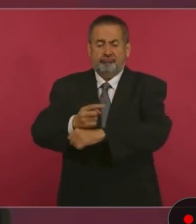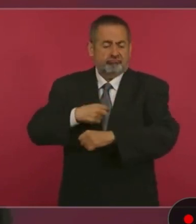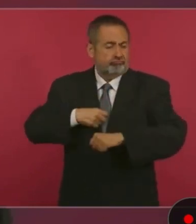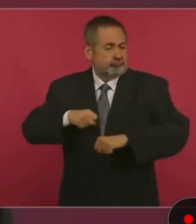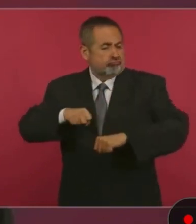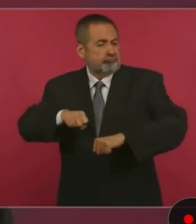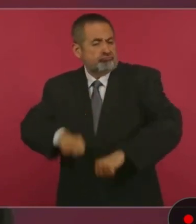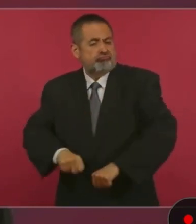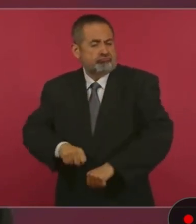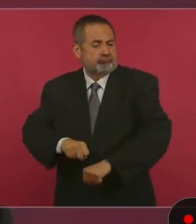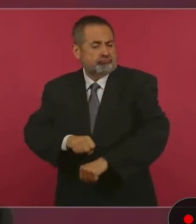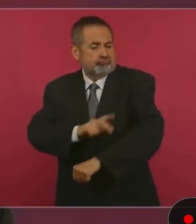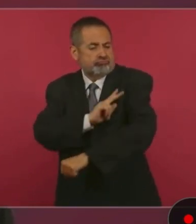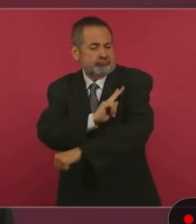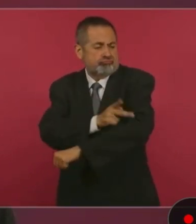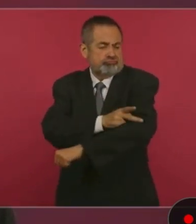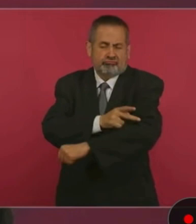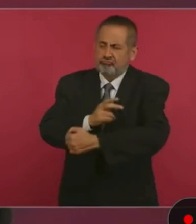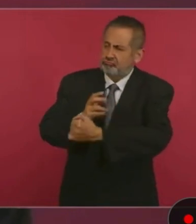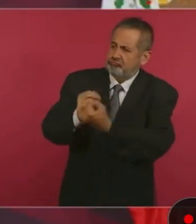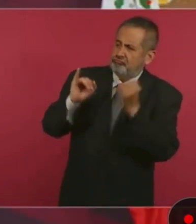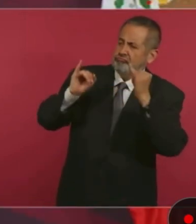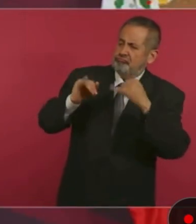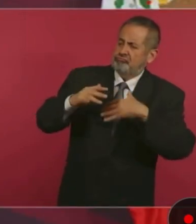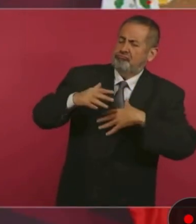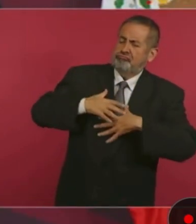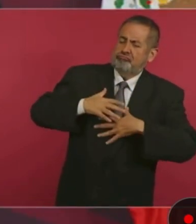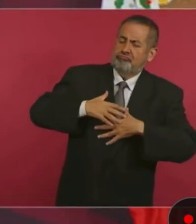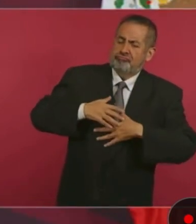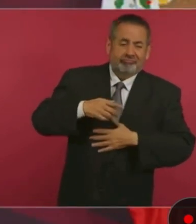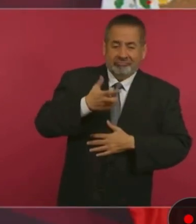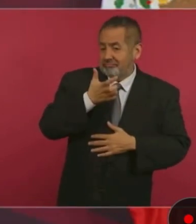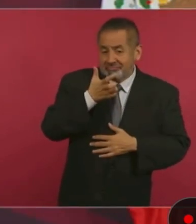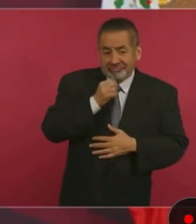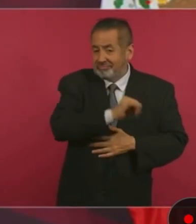poderoso, independiente. Pero al mismo tiempo